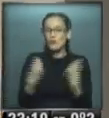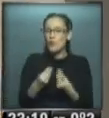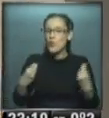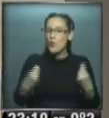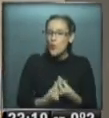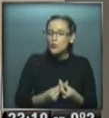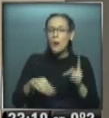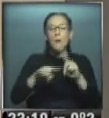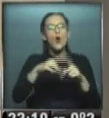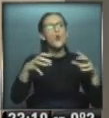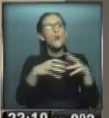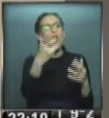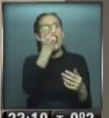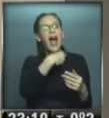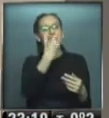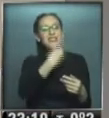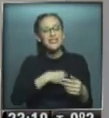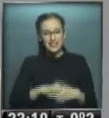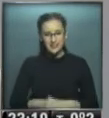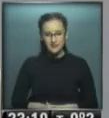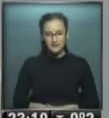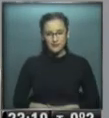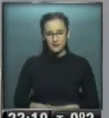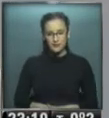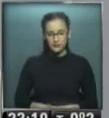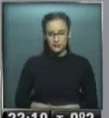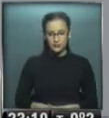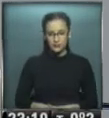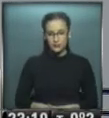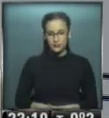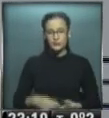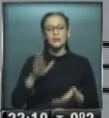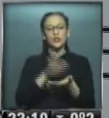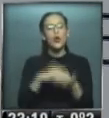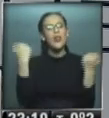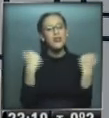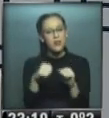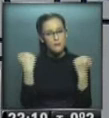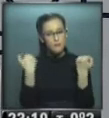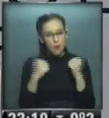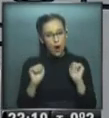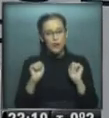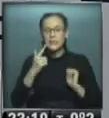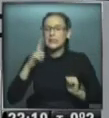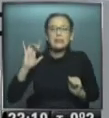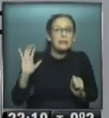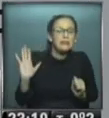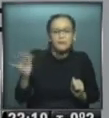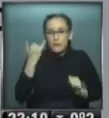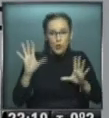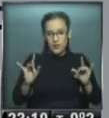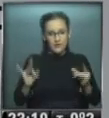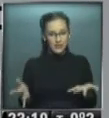Club a donde se merece llegar. La parte deportiva quizá que sea la parte más difícil, porque la